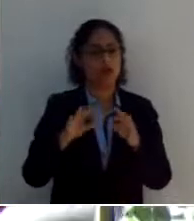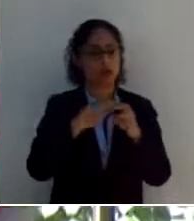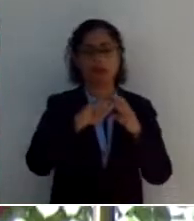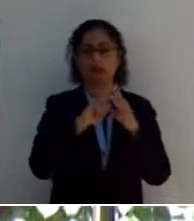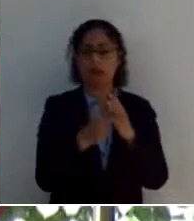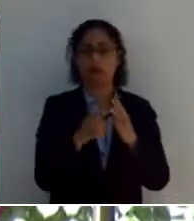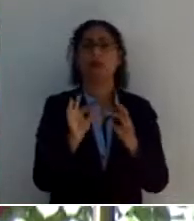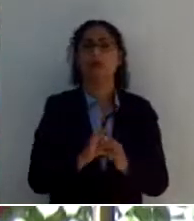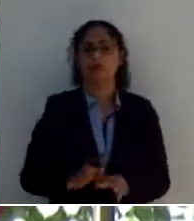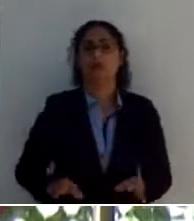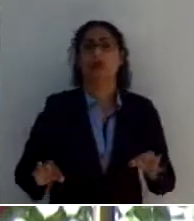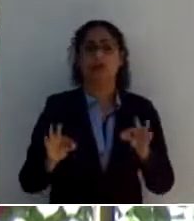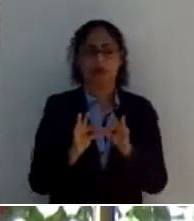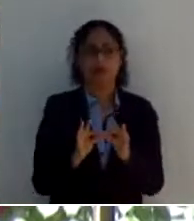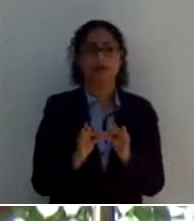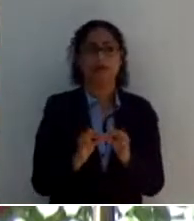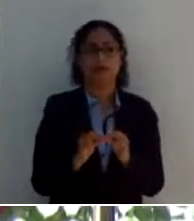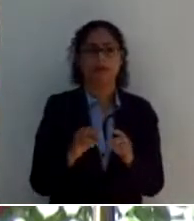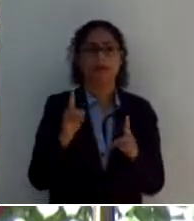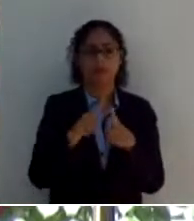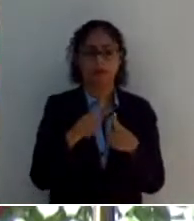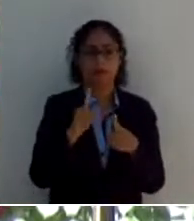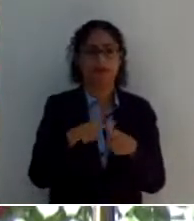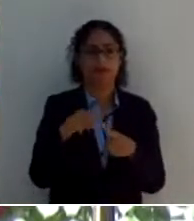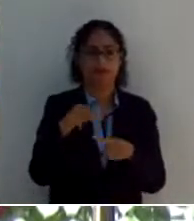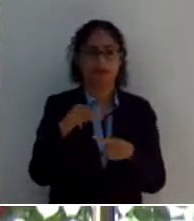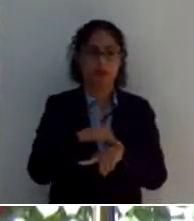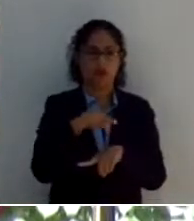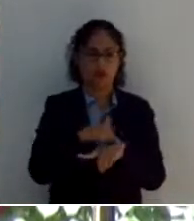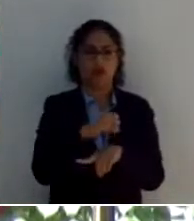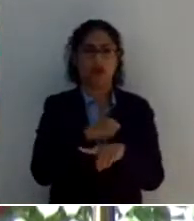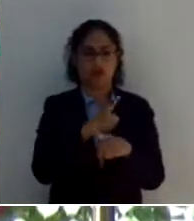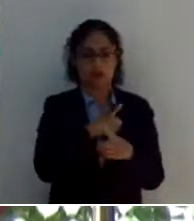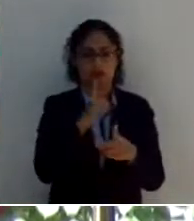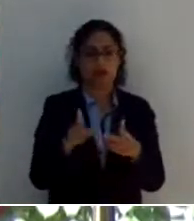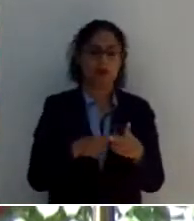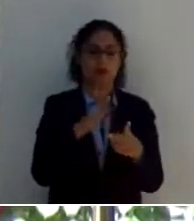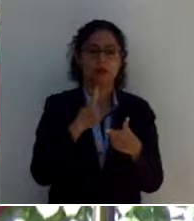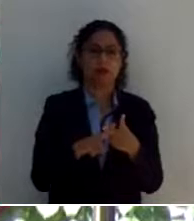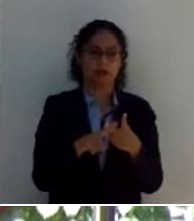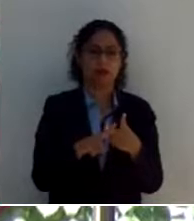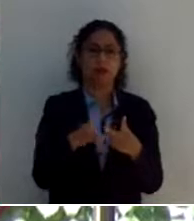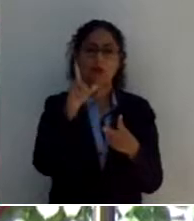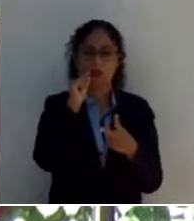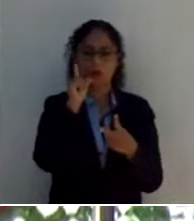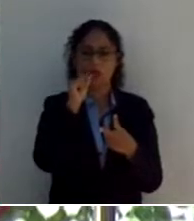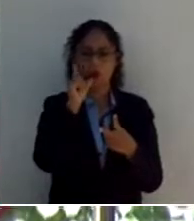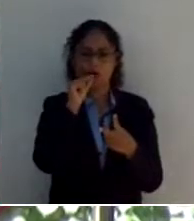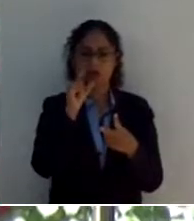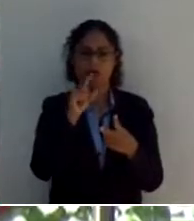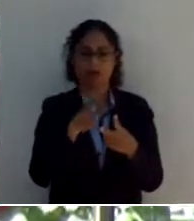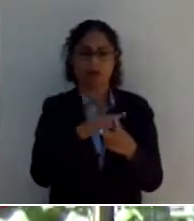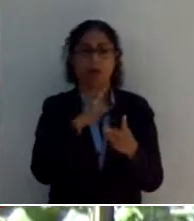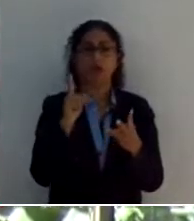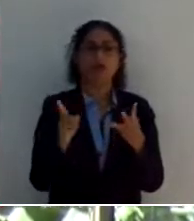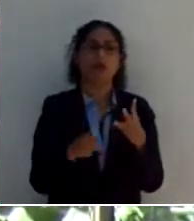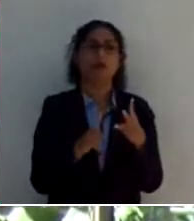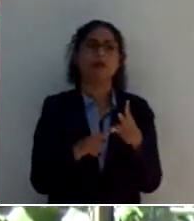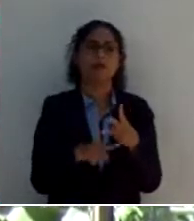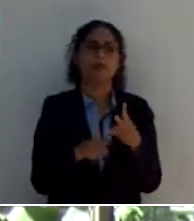prioridad. Los integrantes del sector salud, los integrantes de la Policía Michoacán